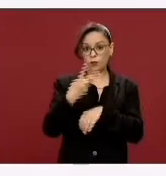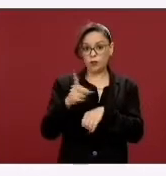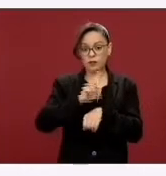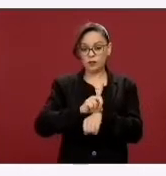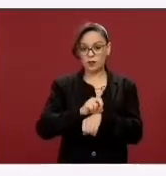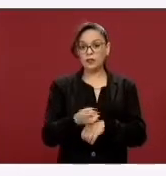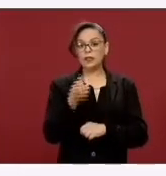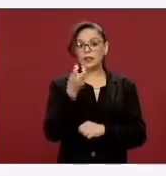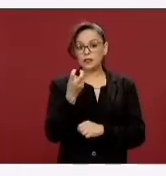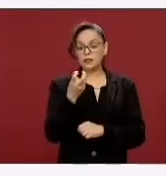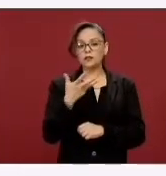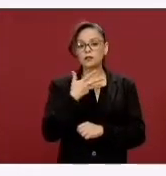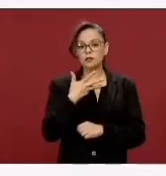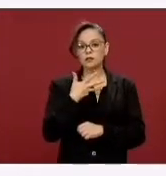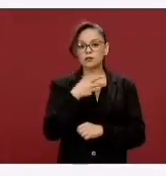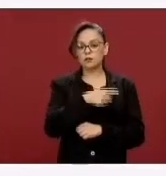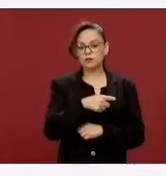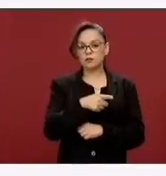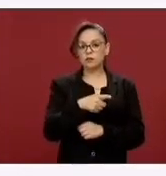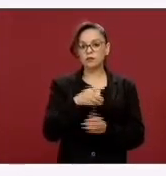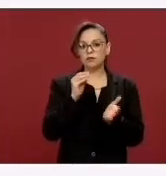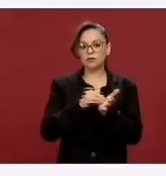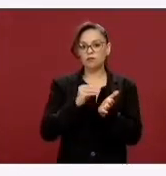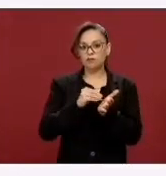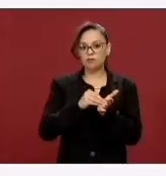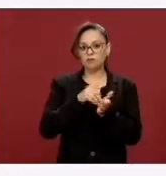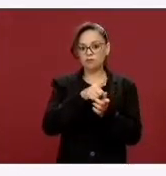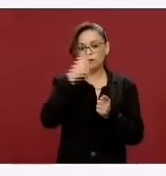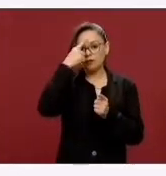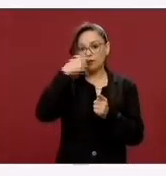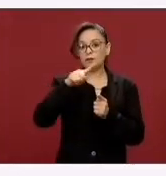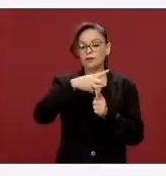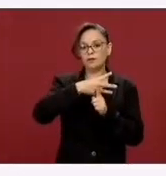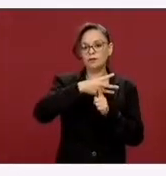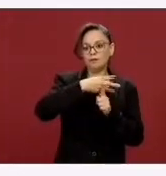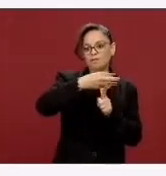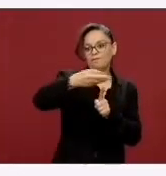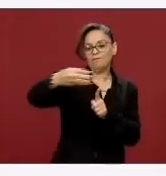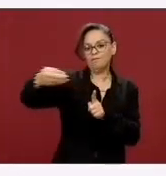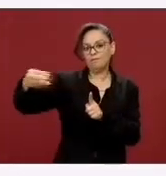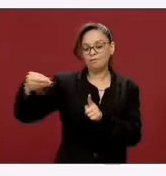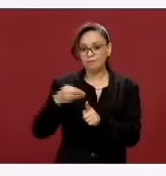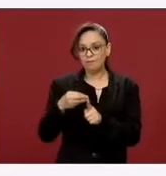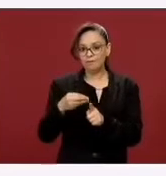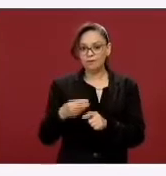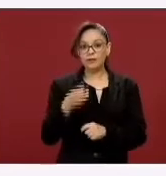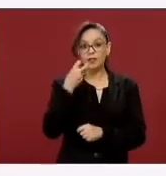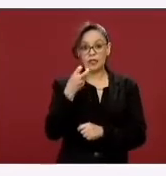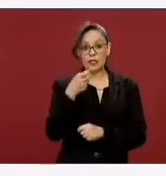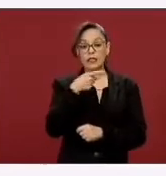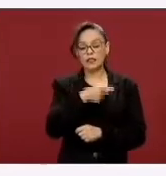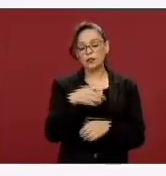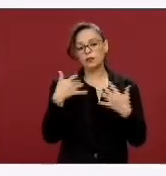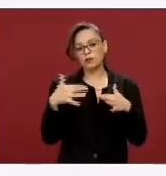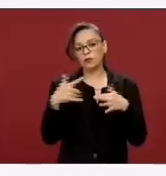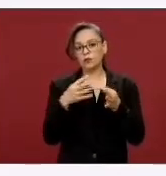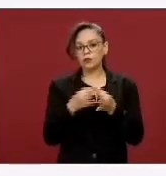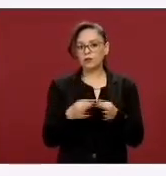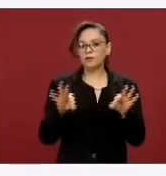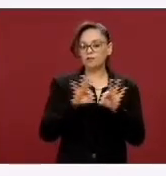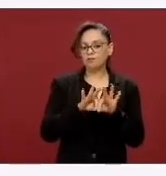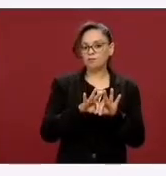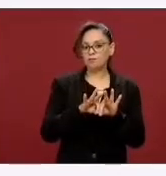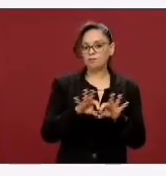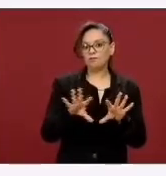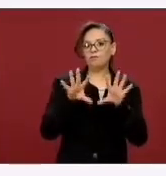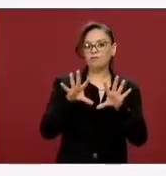que permanecen en una condición de contagiantes. Entonces, estos son los que conviene destacar como relevantes